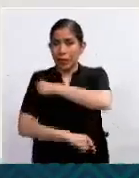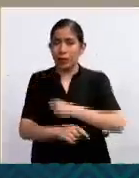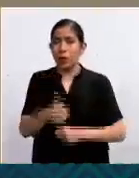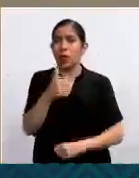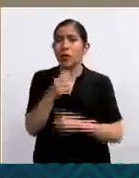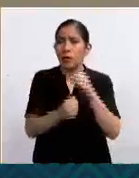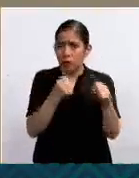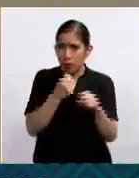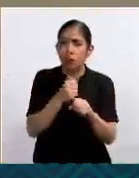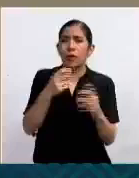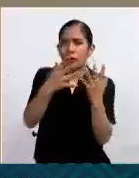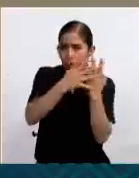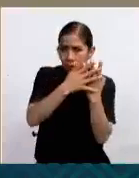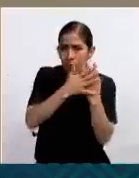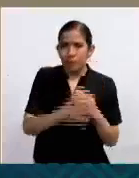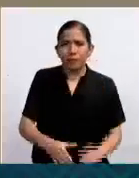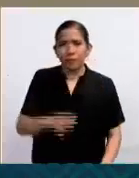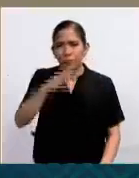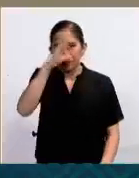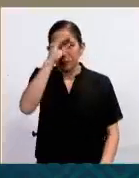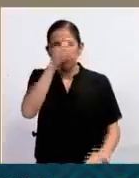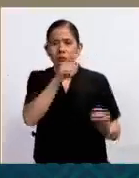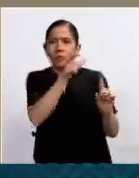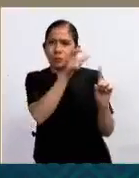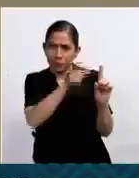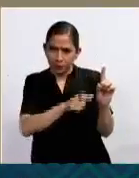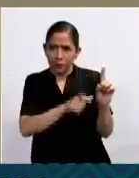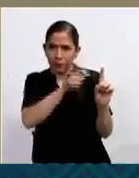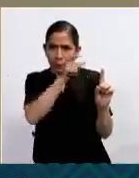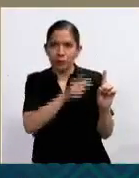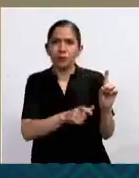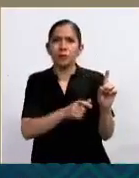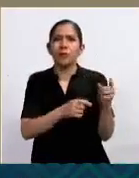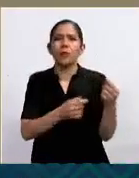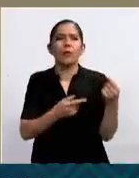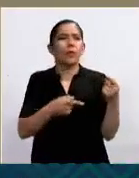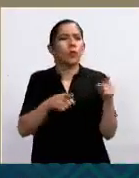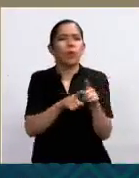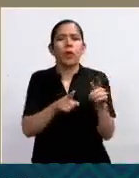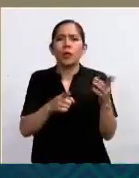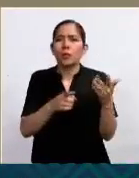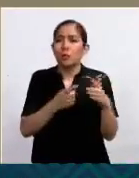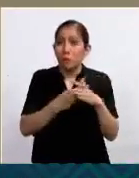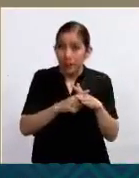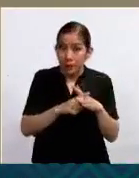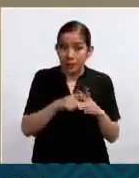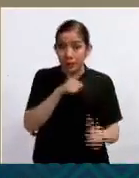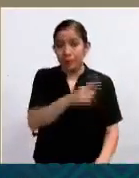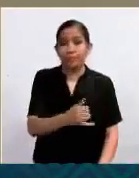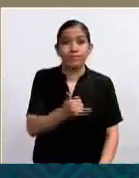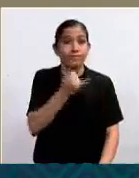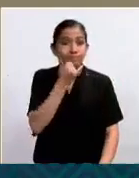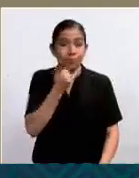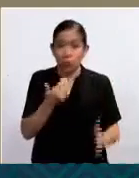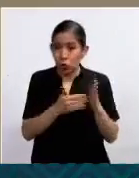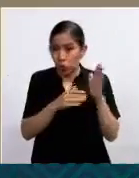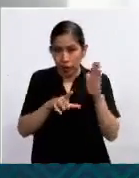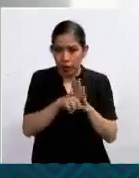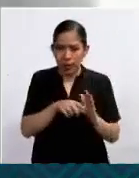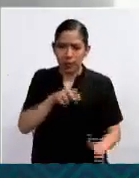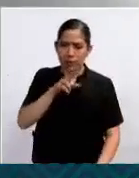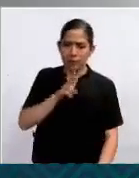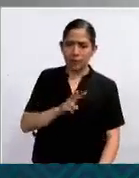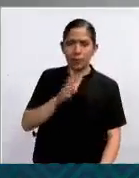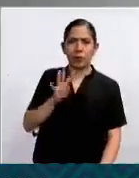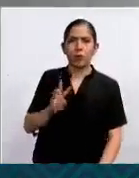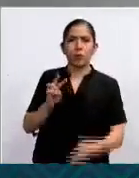años. Bueno, este sujeto en inicio habría cometido un ilícito en fecha 24 de